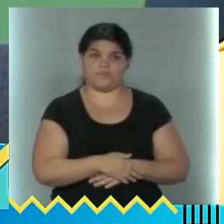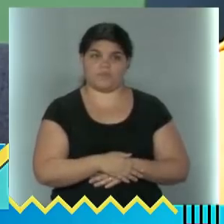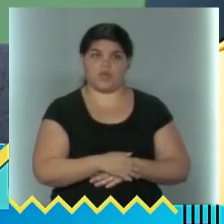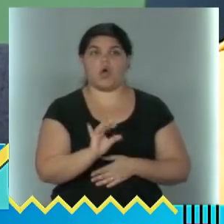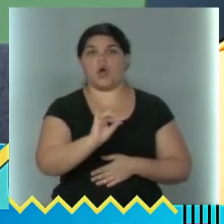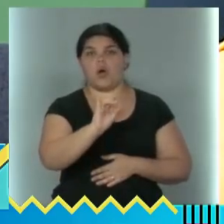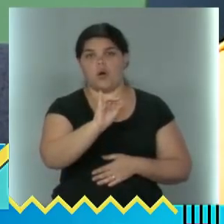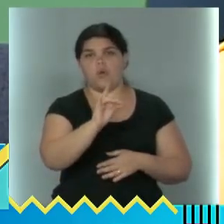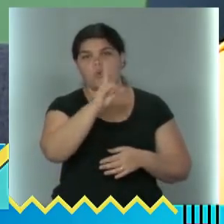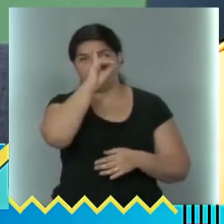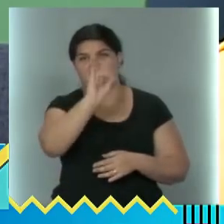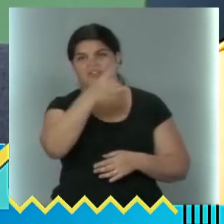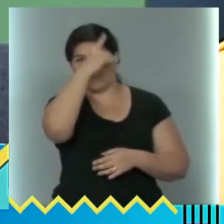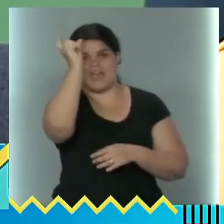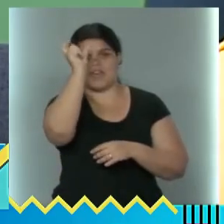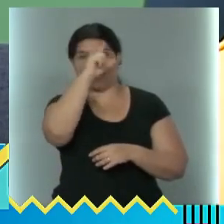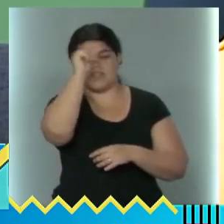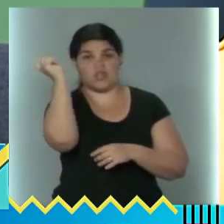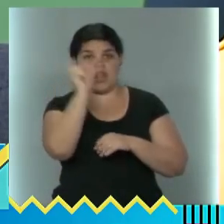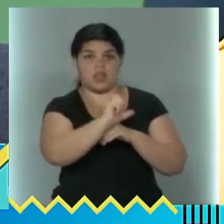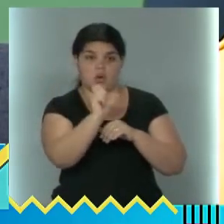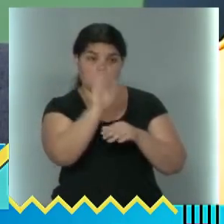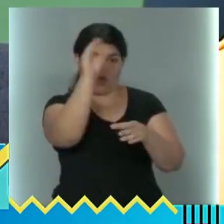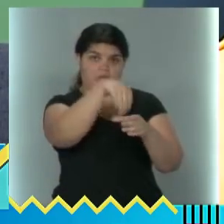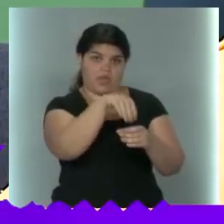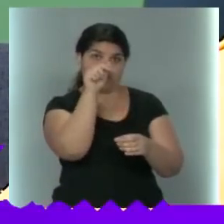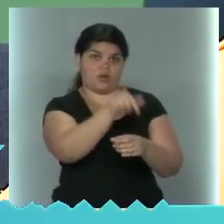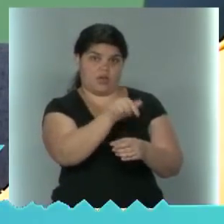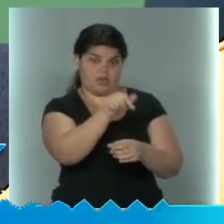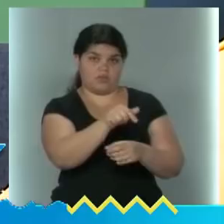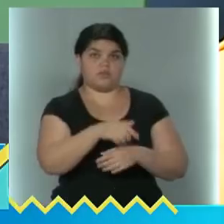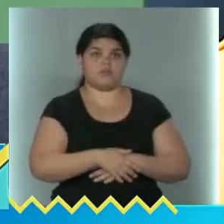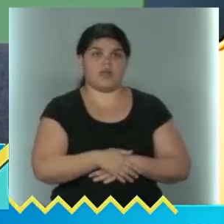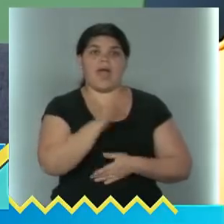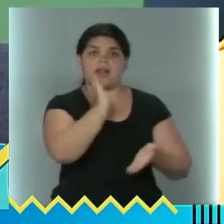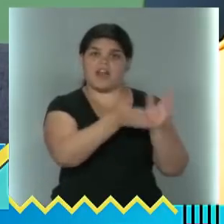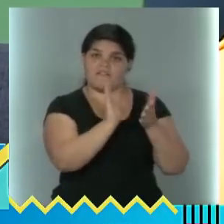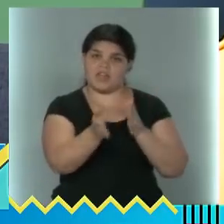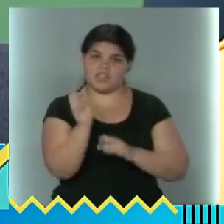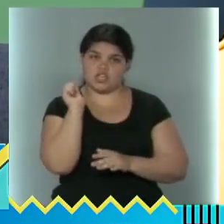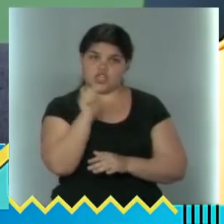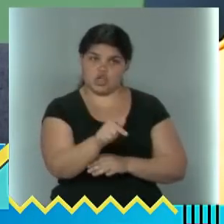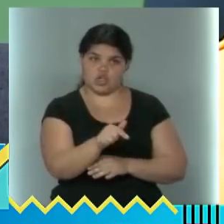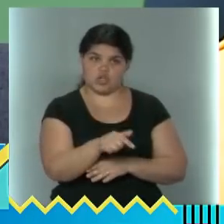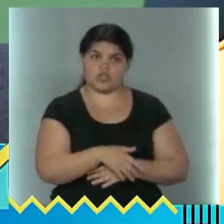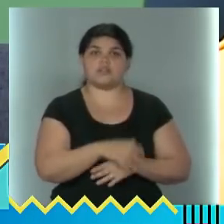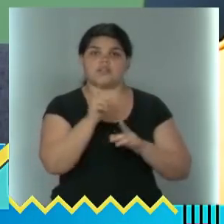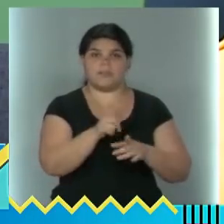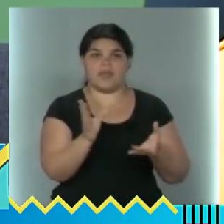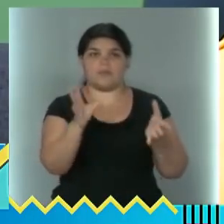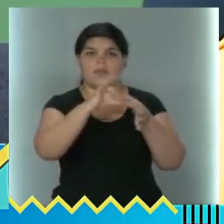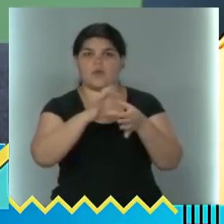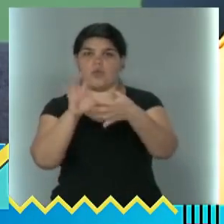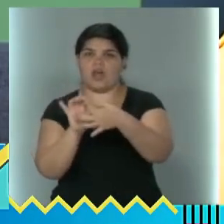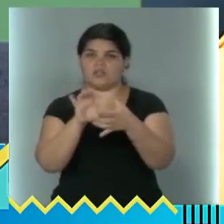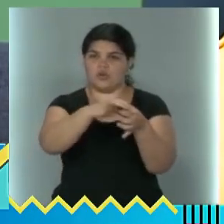Universidad Nacional de Cuyo. Se está trabajando en el área de rehabilitación en vinculación con otras áreas. No es